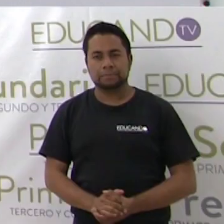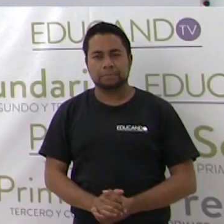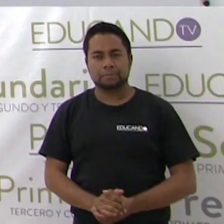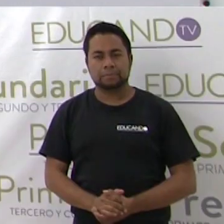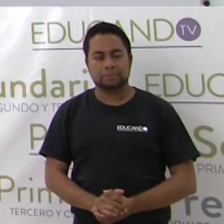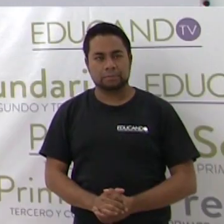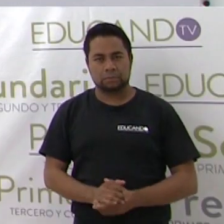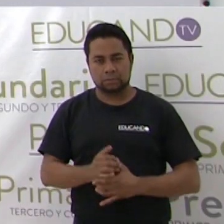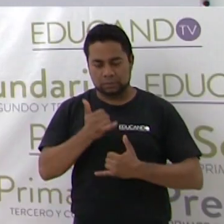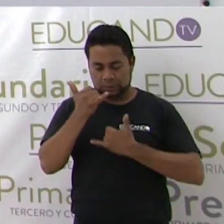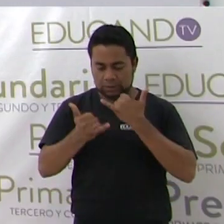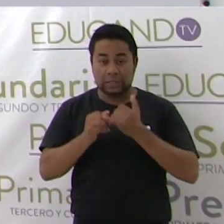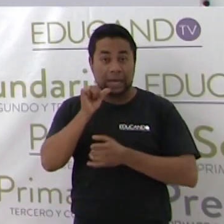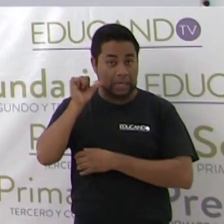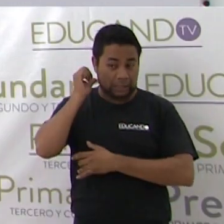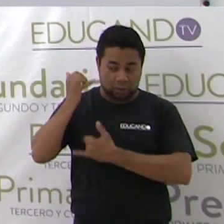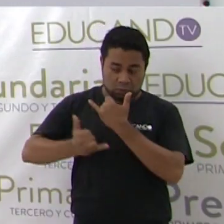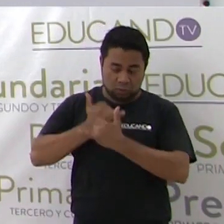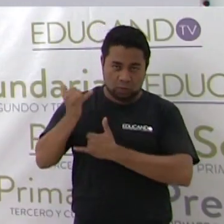fútbol.